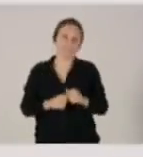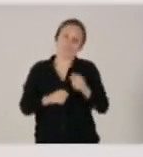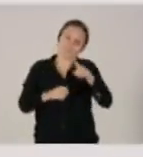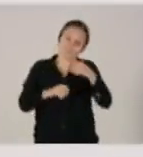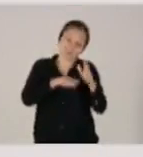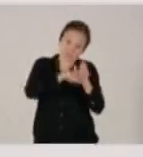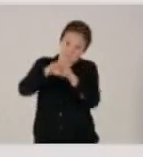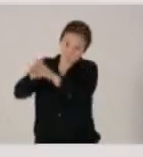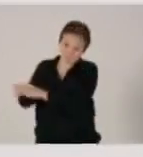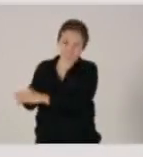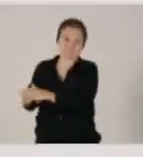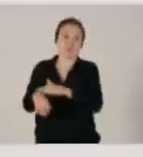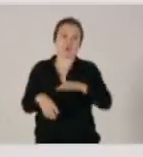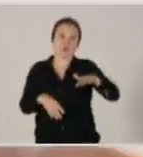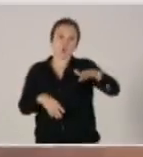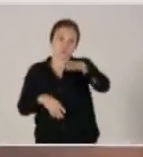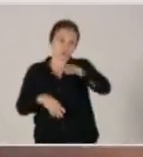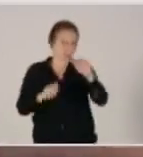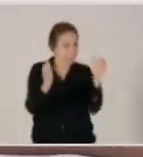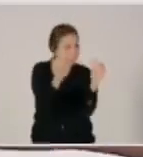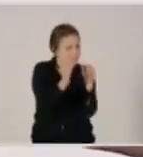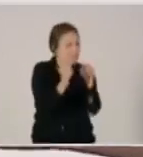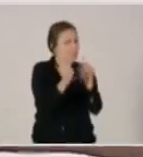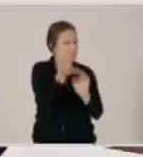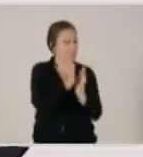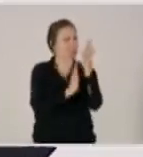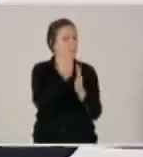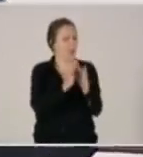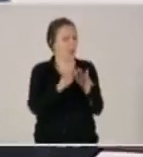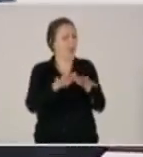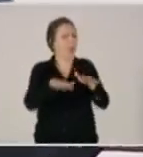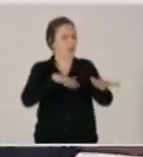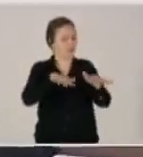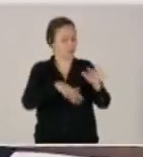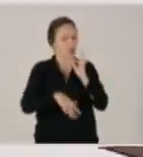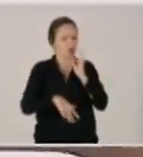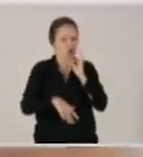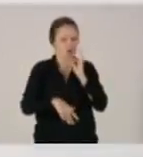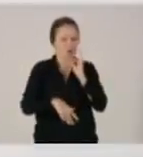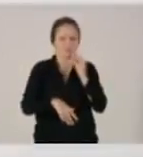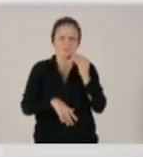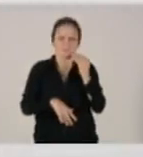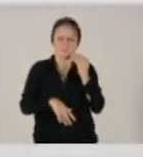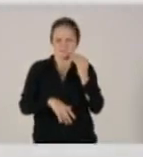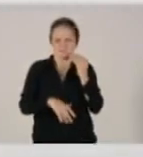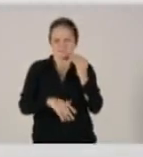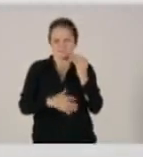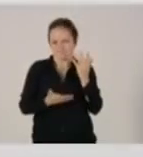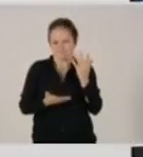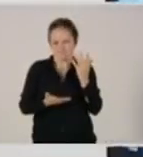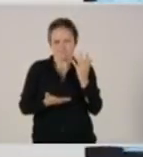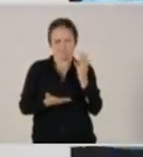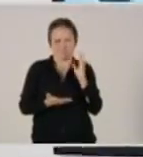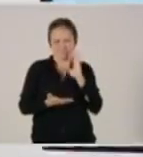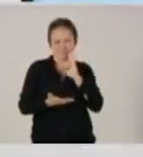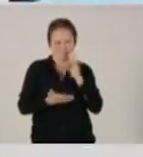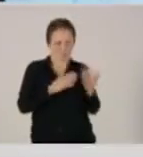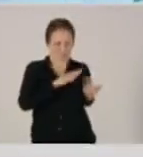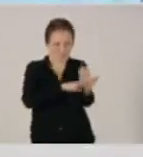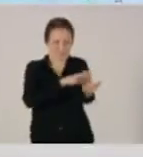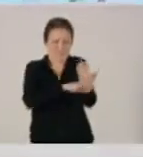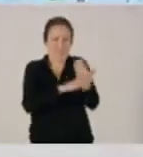tiene un frente activo que es la la lo que hablaba nos ganamos estos